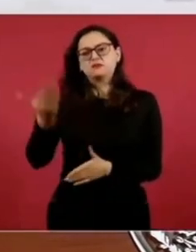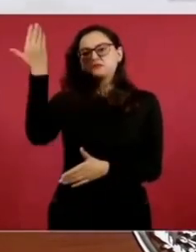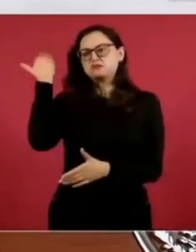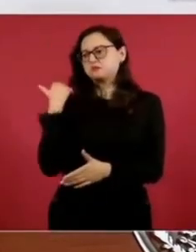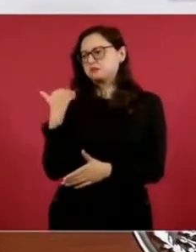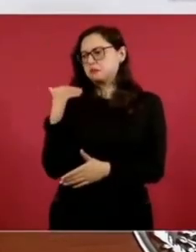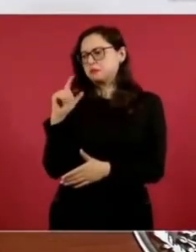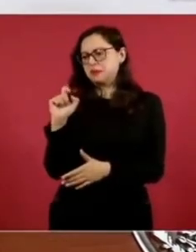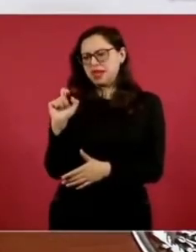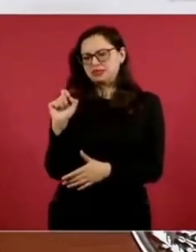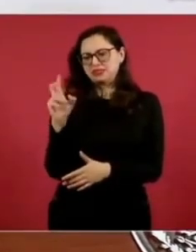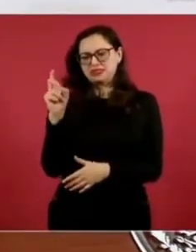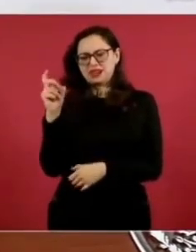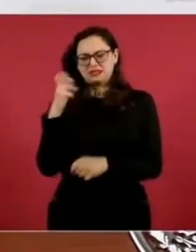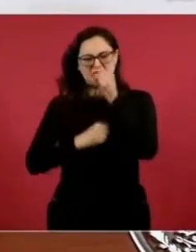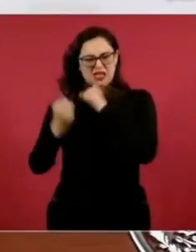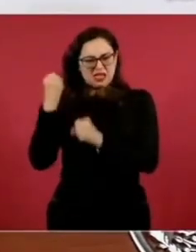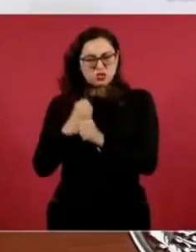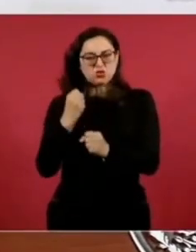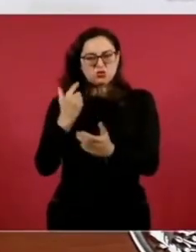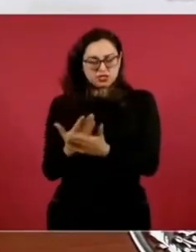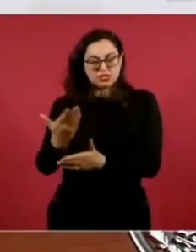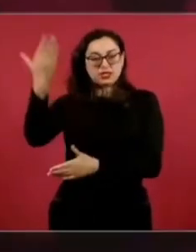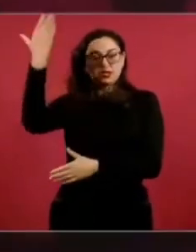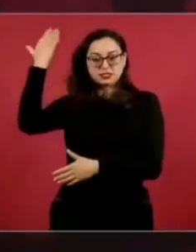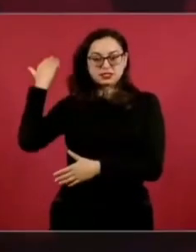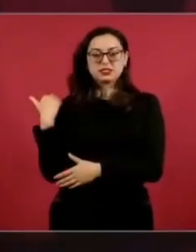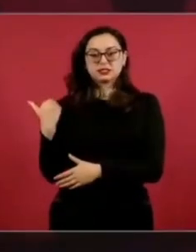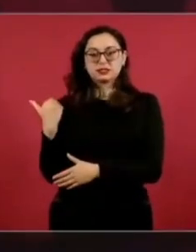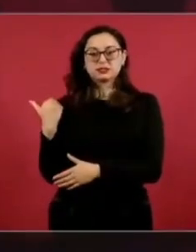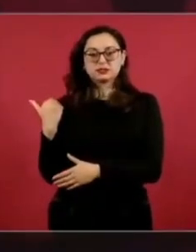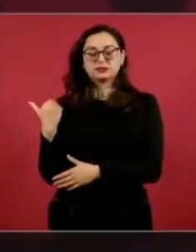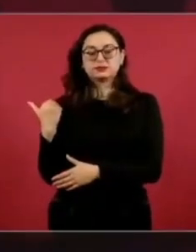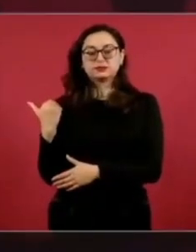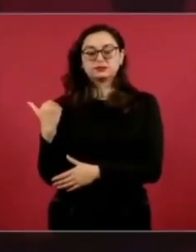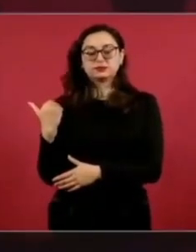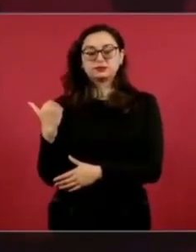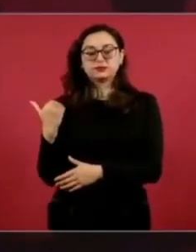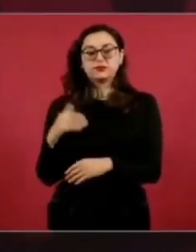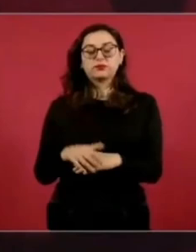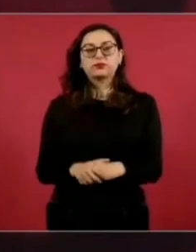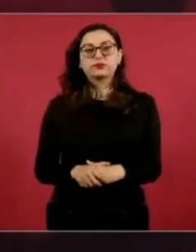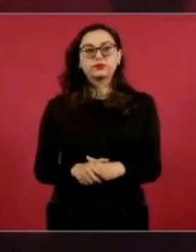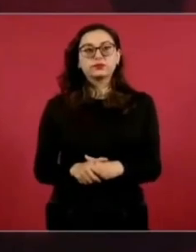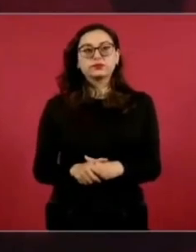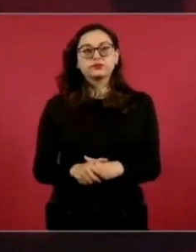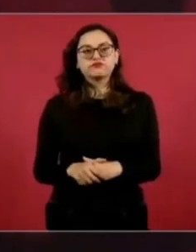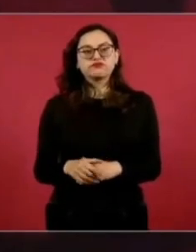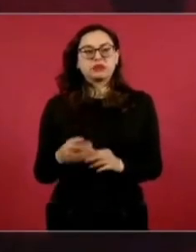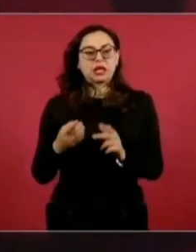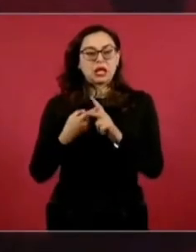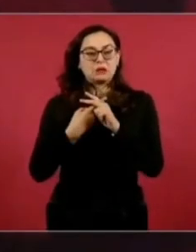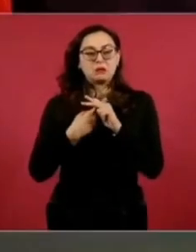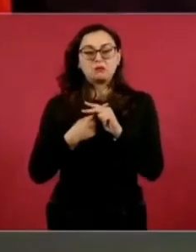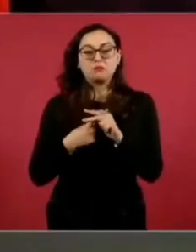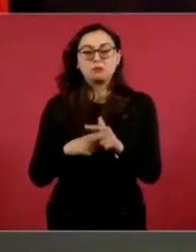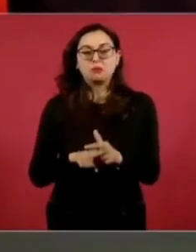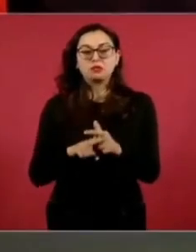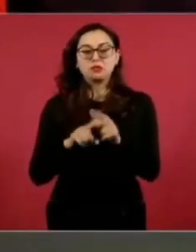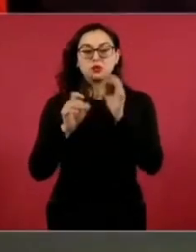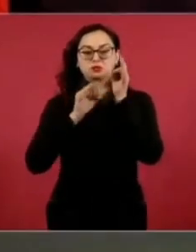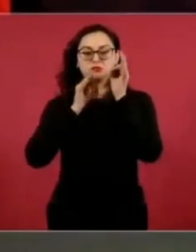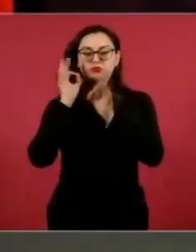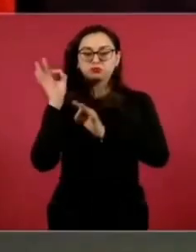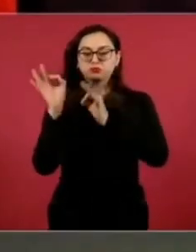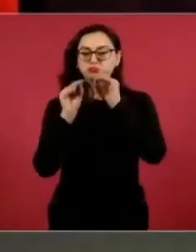cuando mucho 30 años de que a los narcotraficantes ya no les